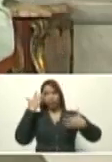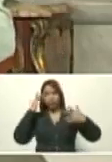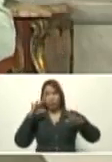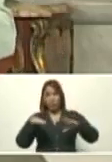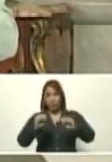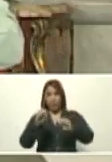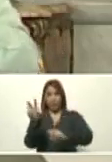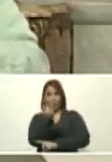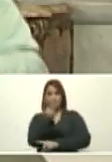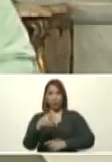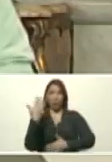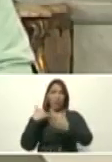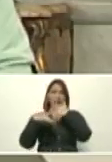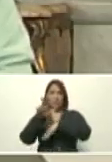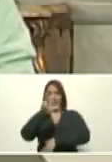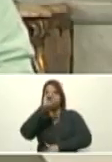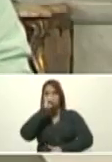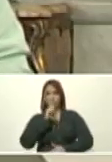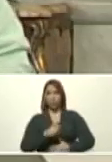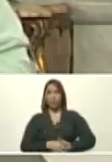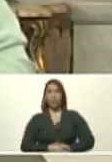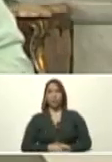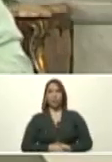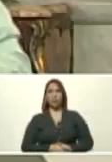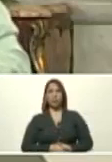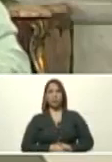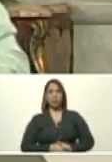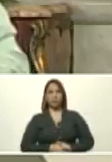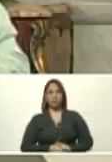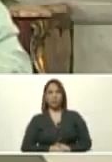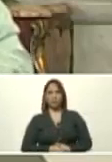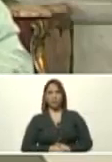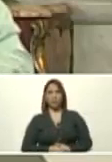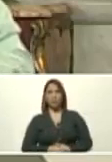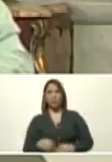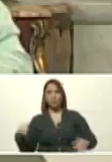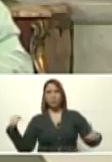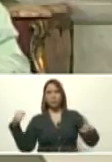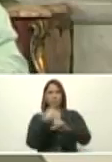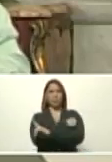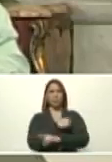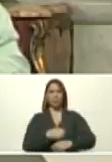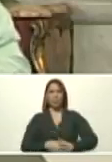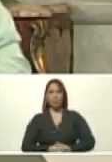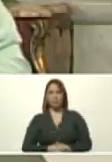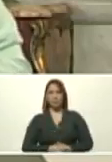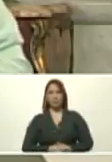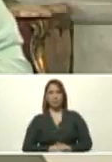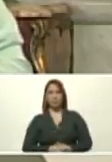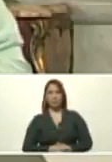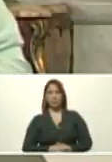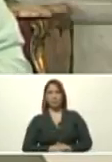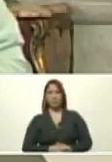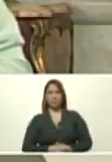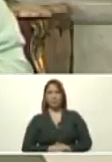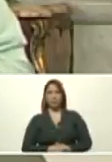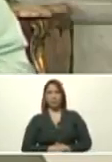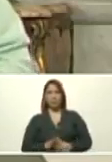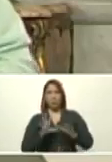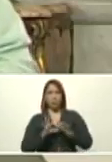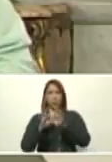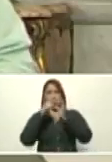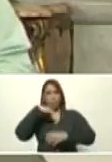invadir Venezuela hace 3 años. Le reventaron los dientes, Remigio Ceballos, en unión